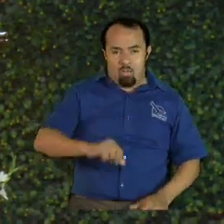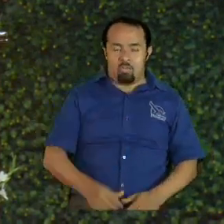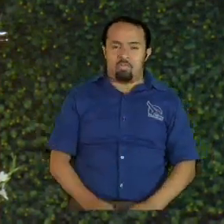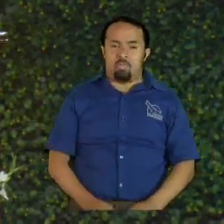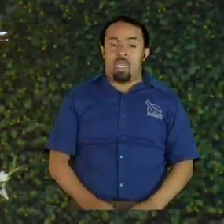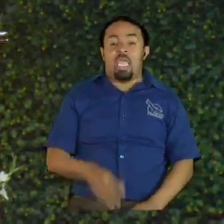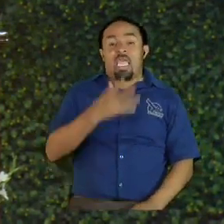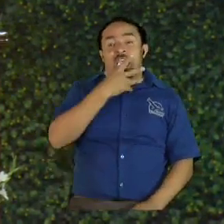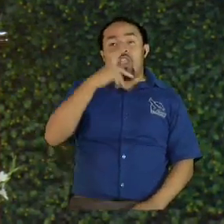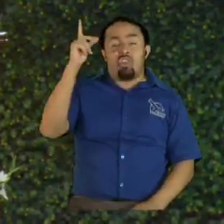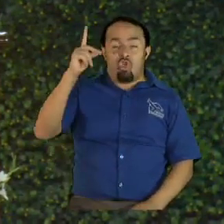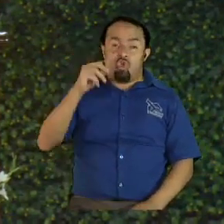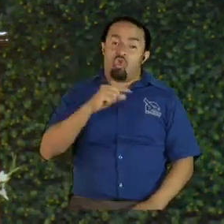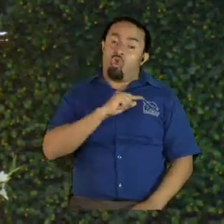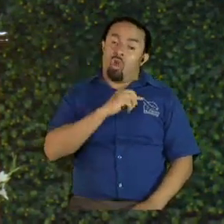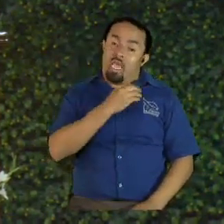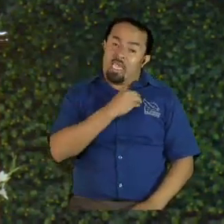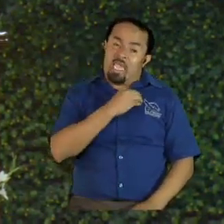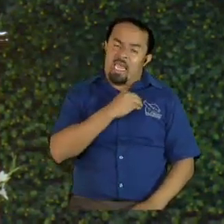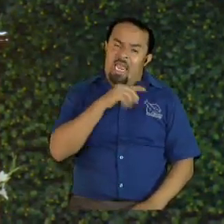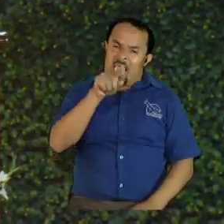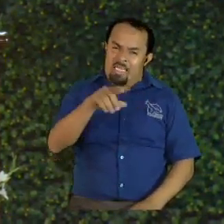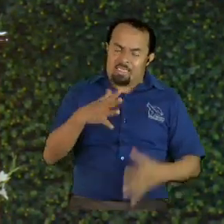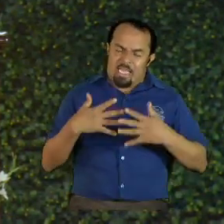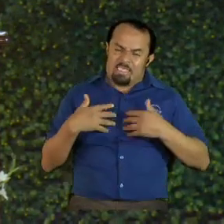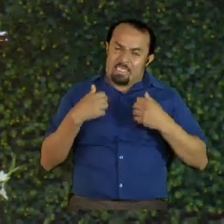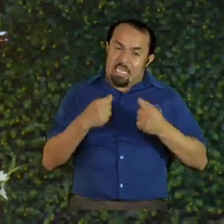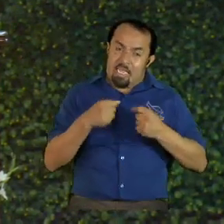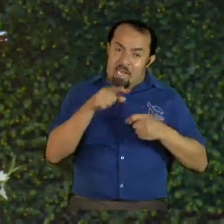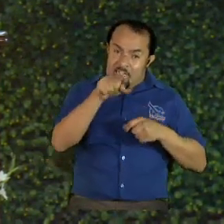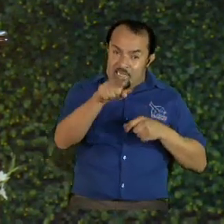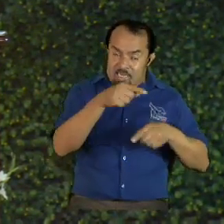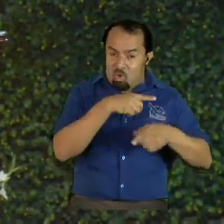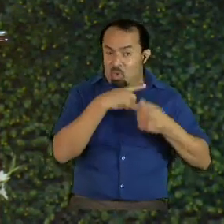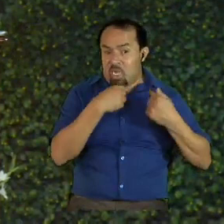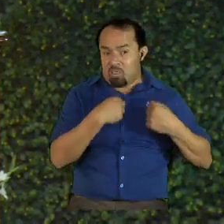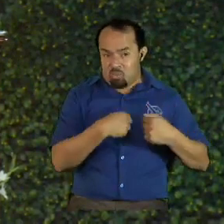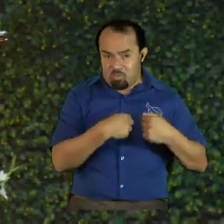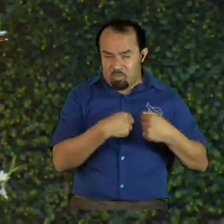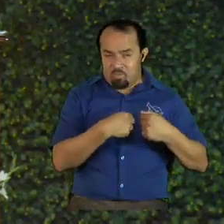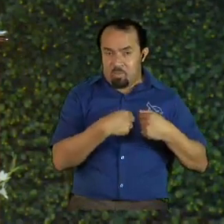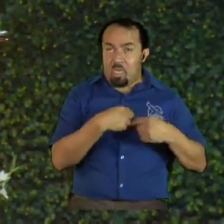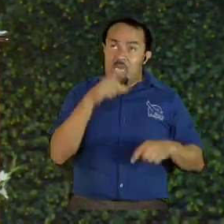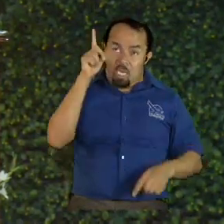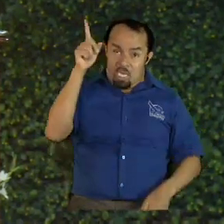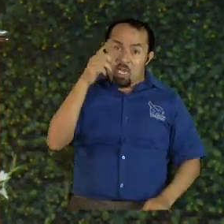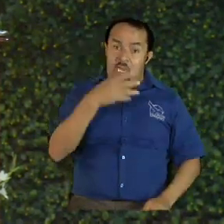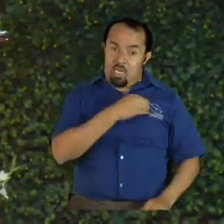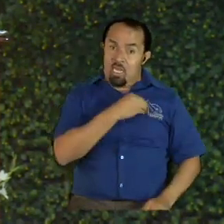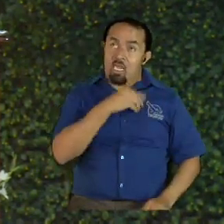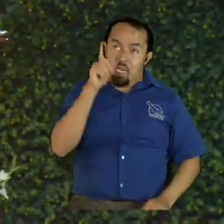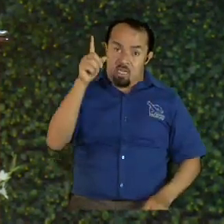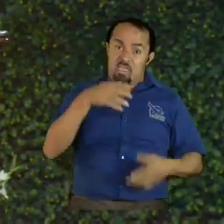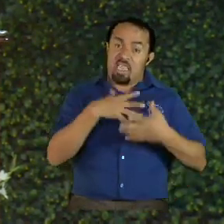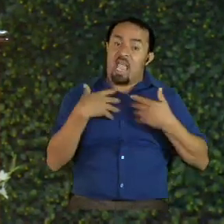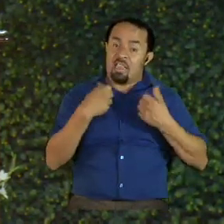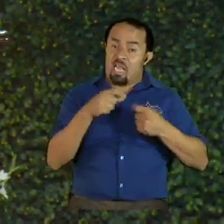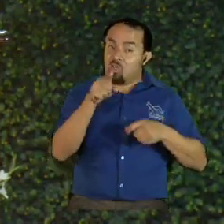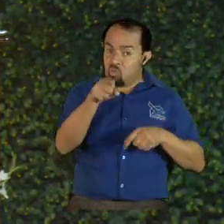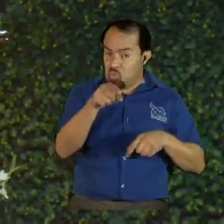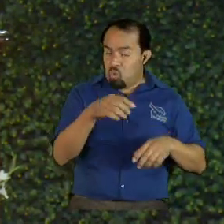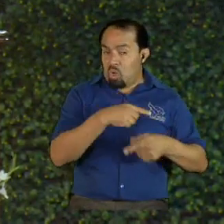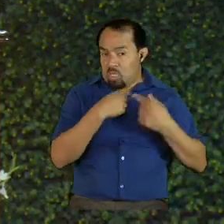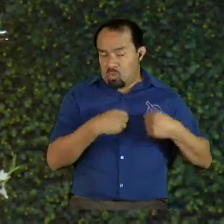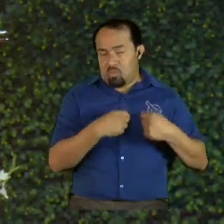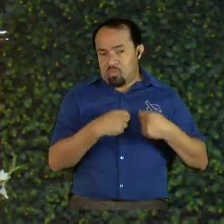Y Dios lo que quiere es sanar ese corazón. Eso es lo que Dios quiere. Entonces,